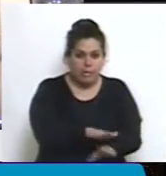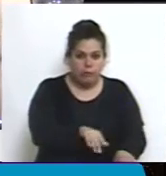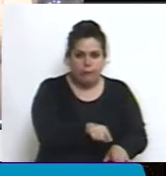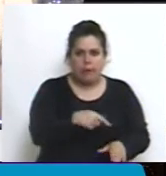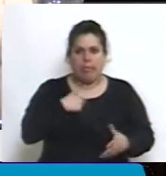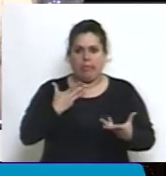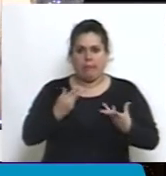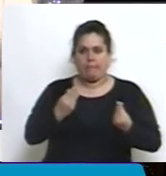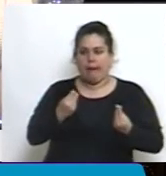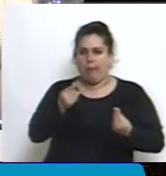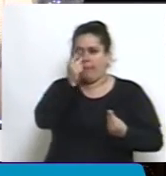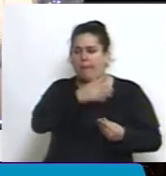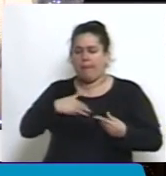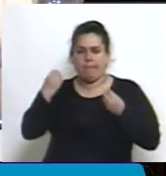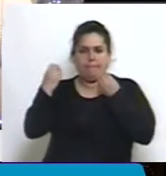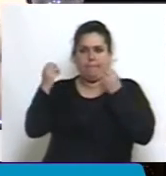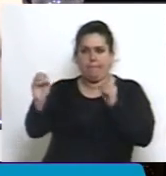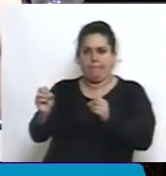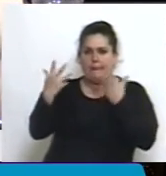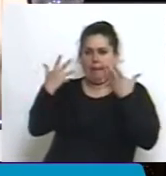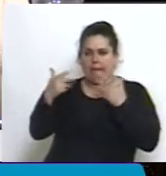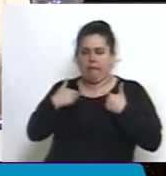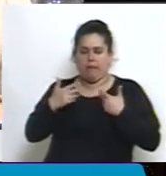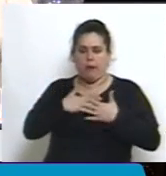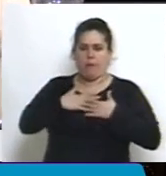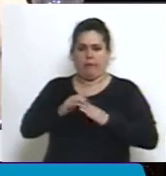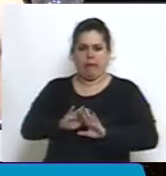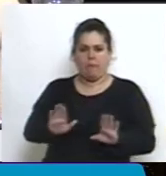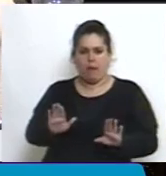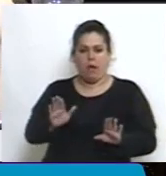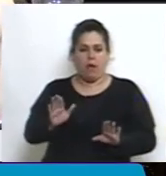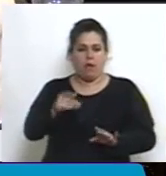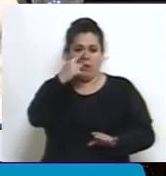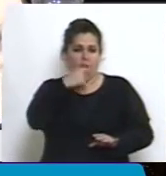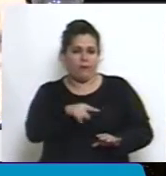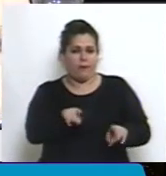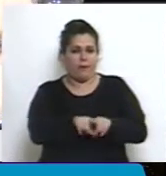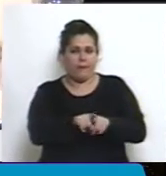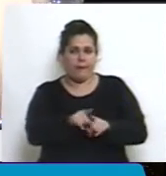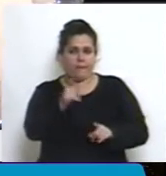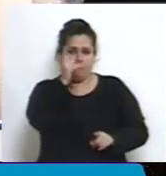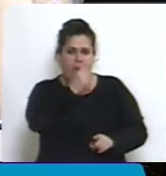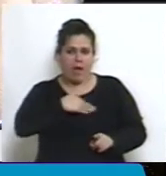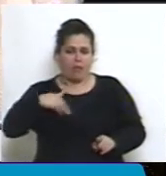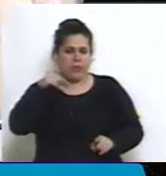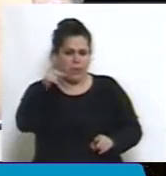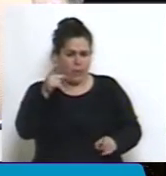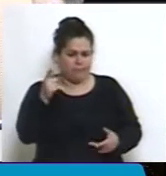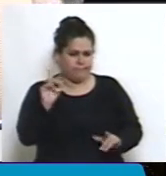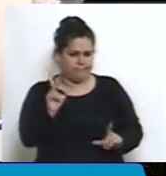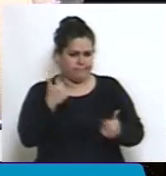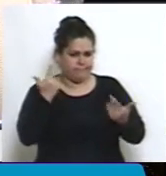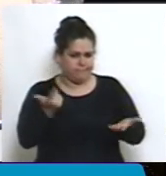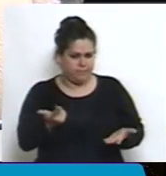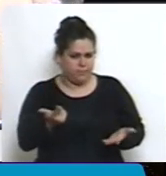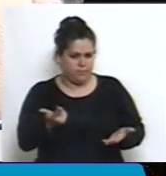perder a su padre, el amor de su padre, y por otro lado la contradicción de ese incesto, de esa lógica de